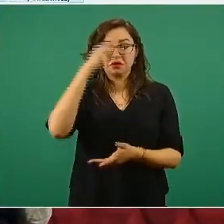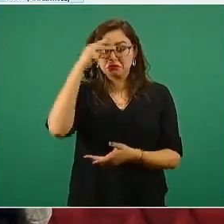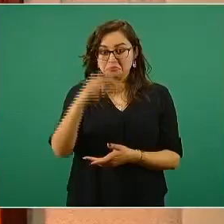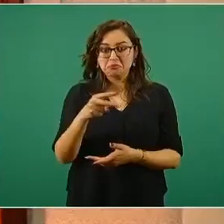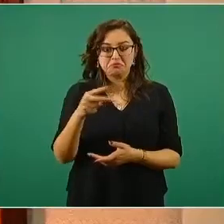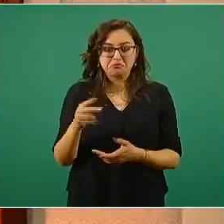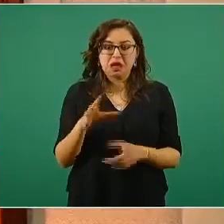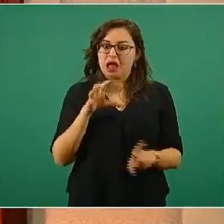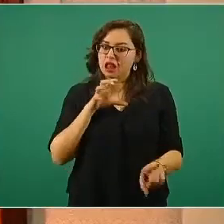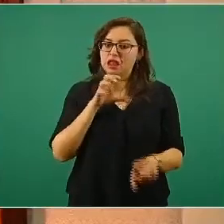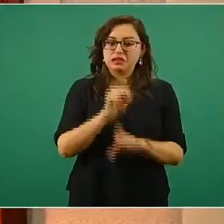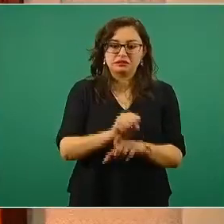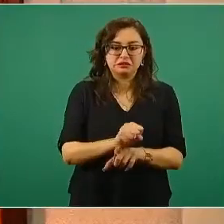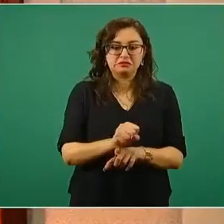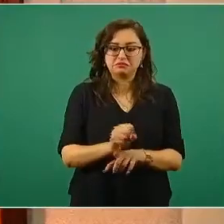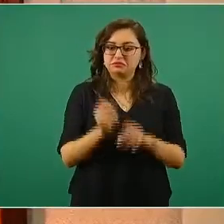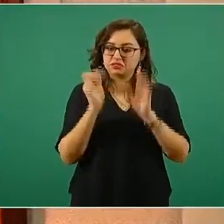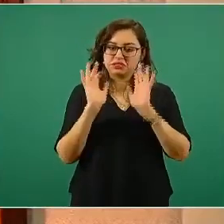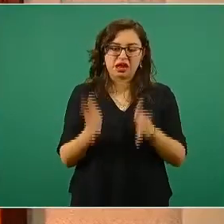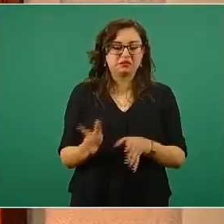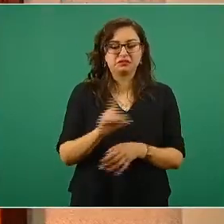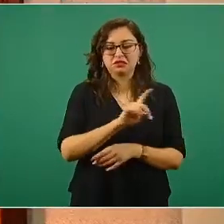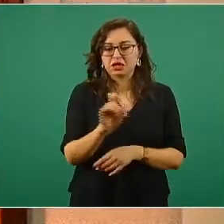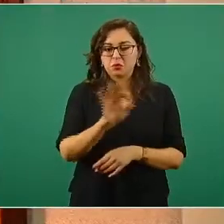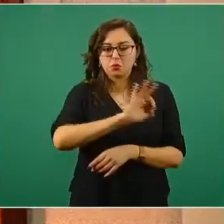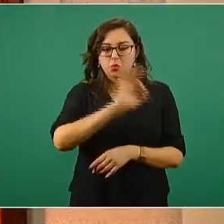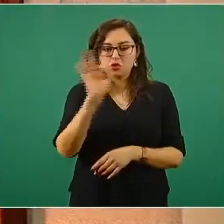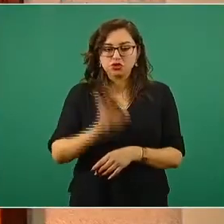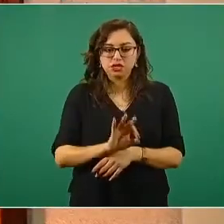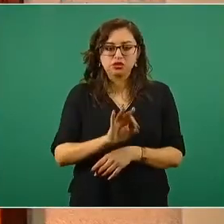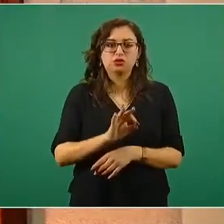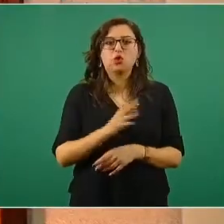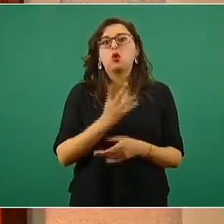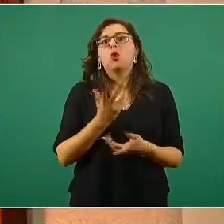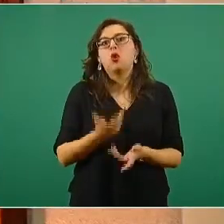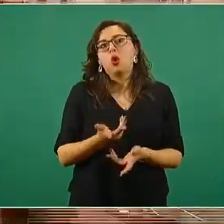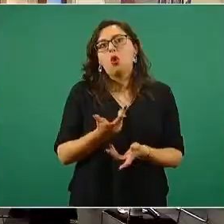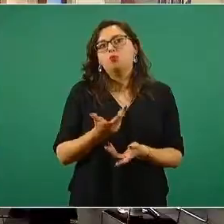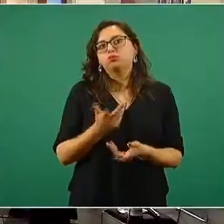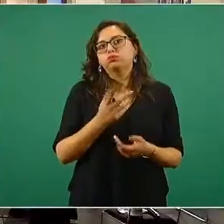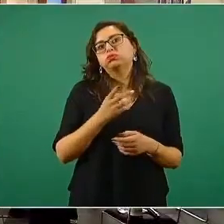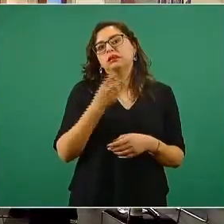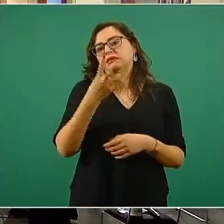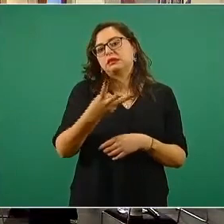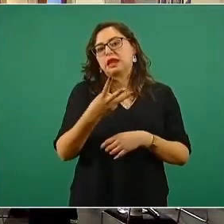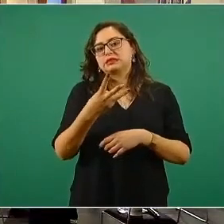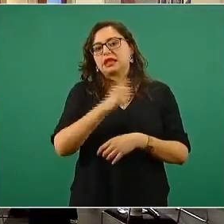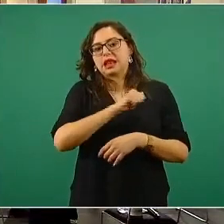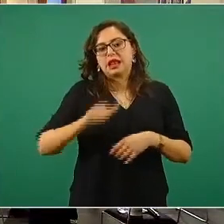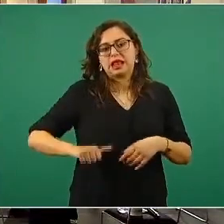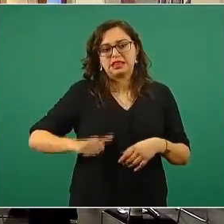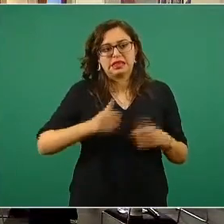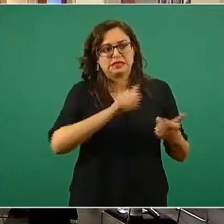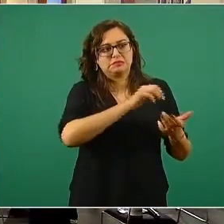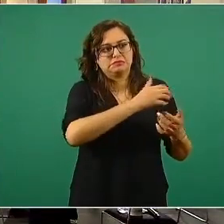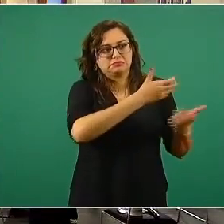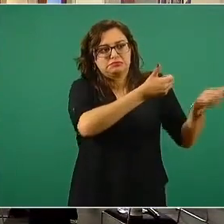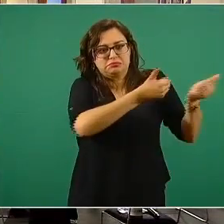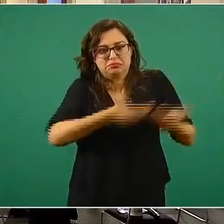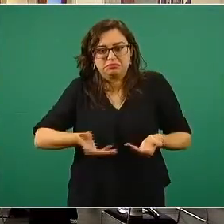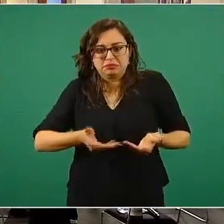entidades federativas en haber ya terminado su proceso de vacunación. Ya para el corte tenía prácticamente el